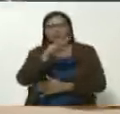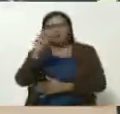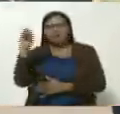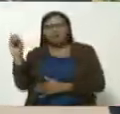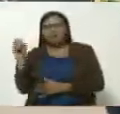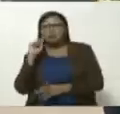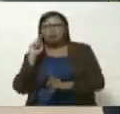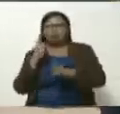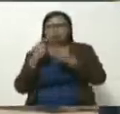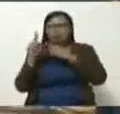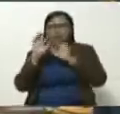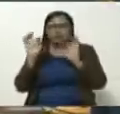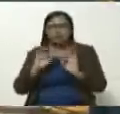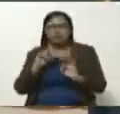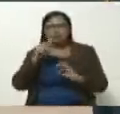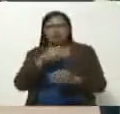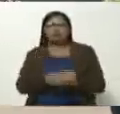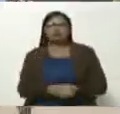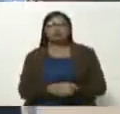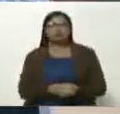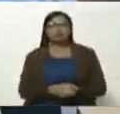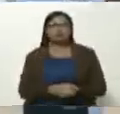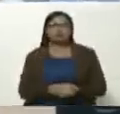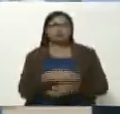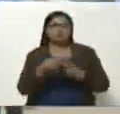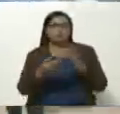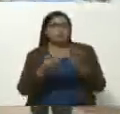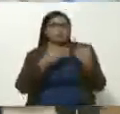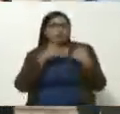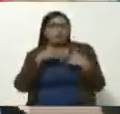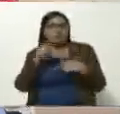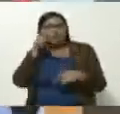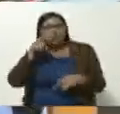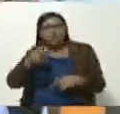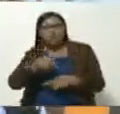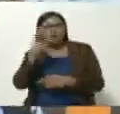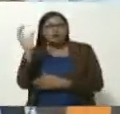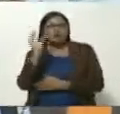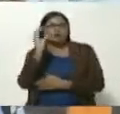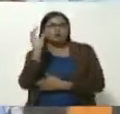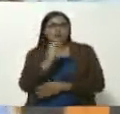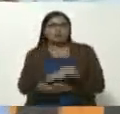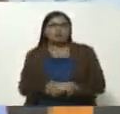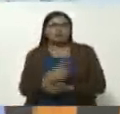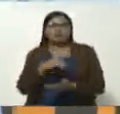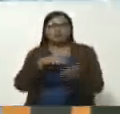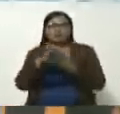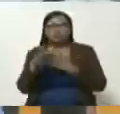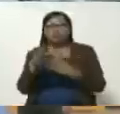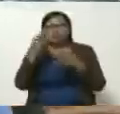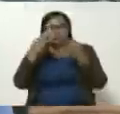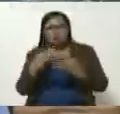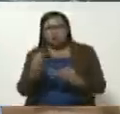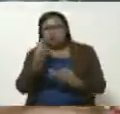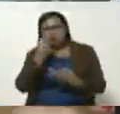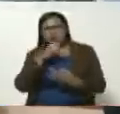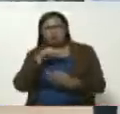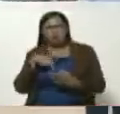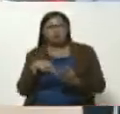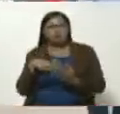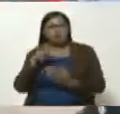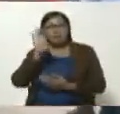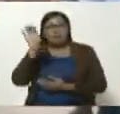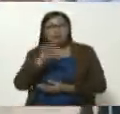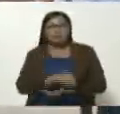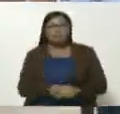¿Cómo repercute esto para el campo colombiano? Mucho, porque pues esto es garantizar la seguridad alimentaria del país, garantizar que a